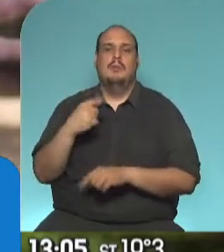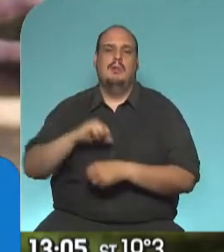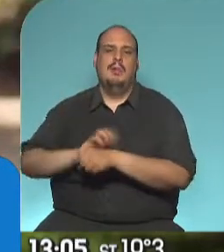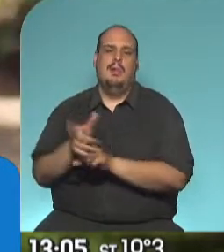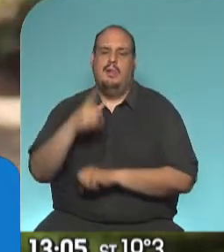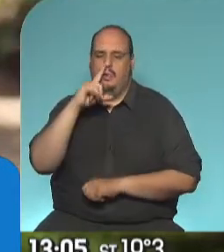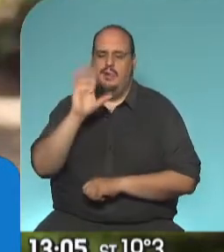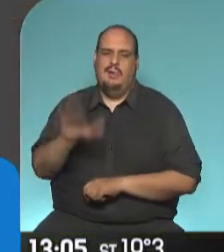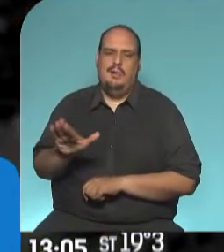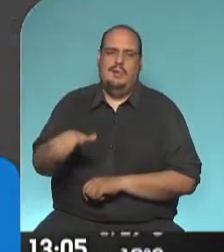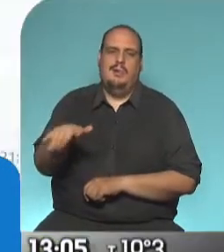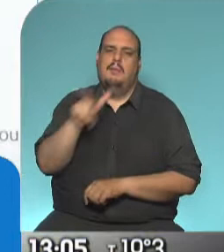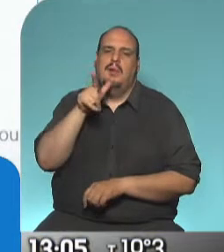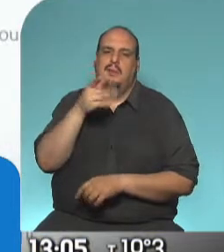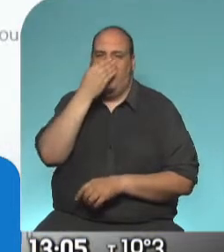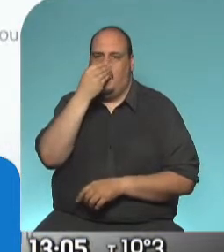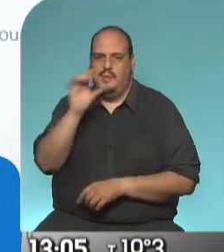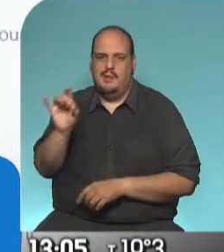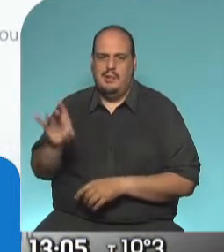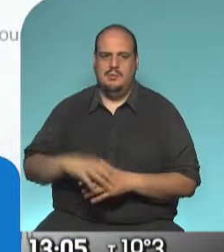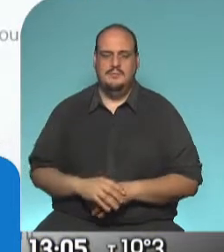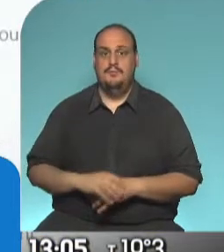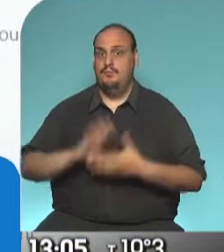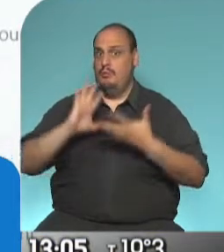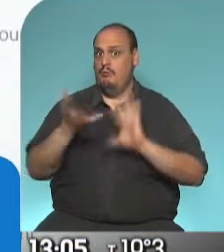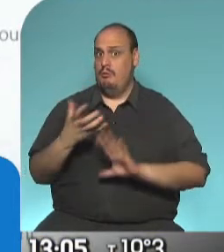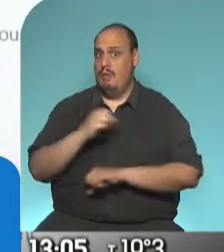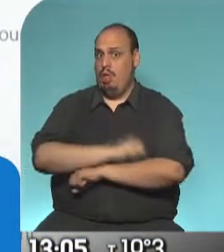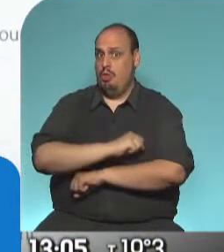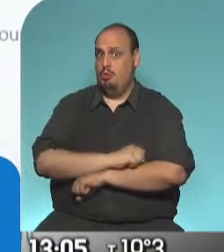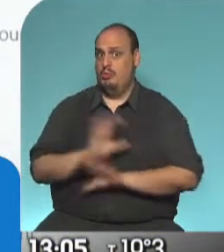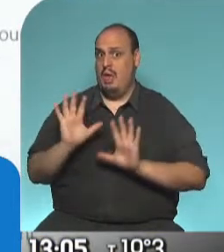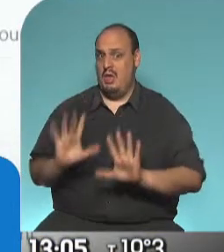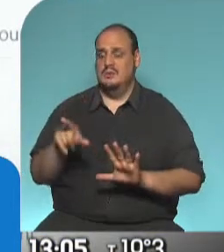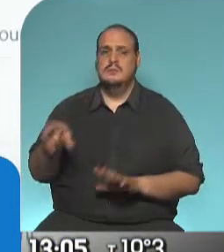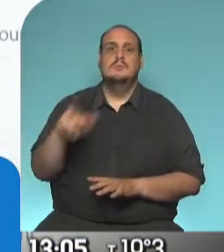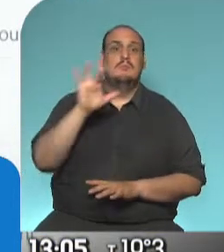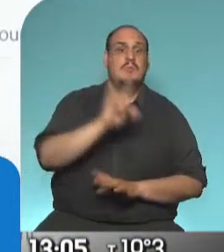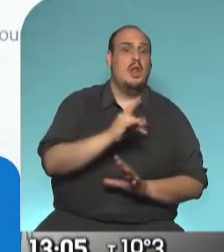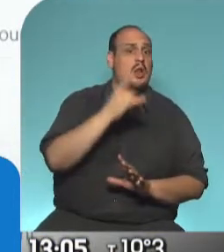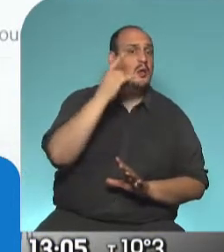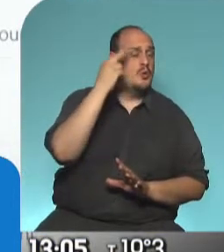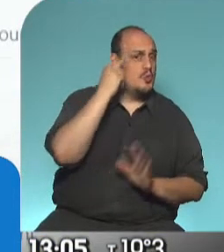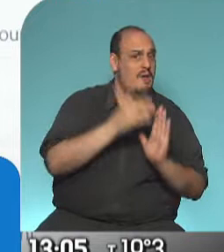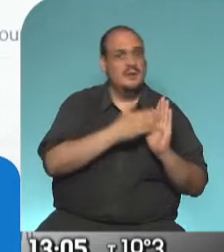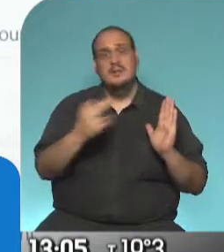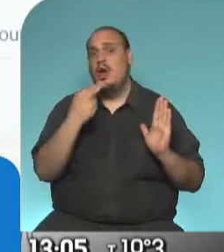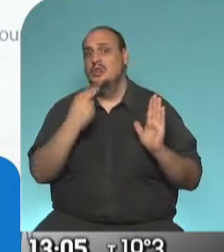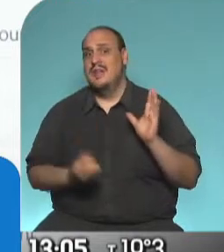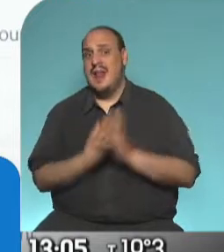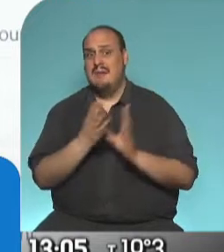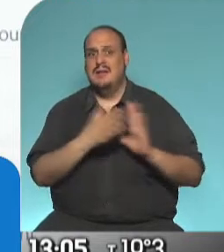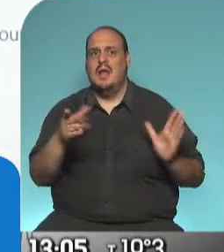una simple gripe. Fiel a su estilo, solo el miércoles entre las 9 y las 11 de la mañana, posteó más de 50